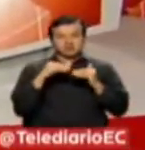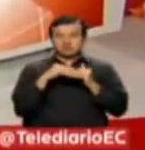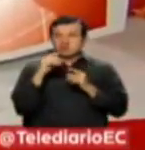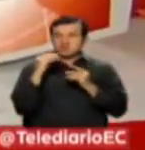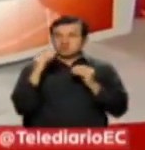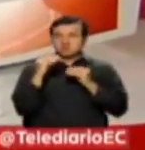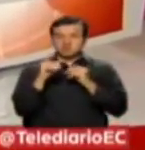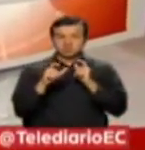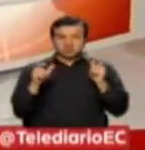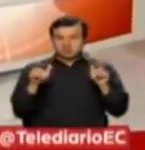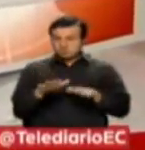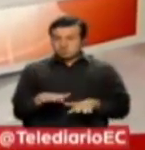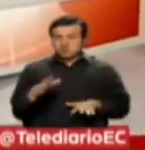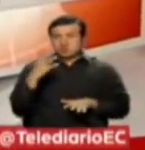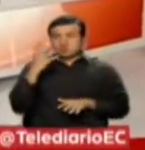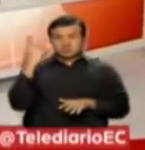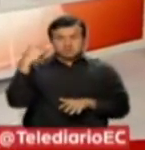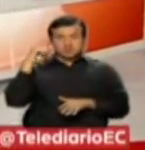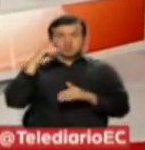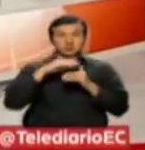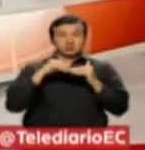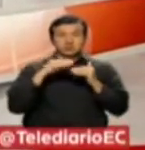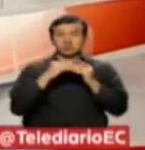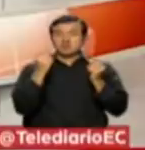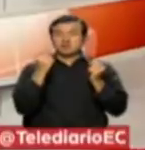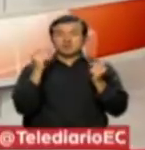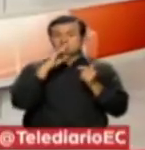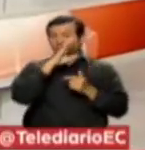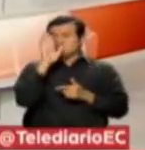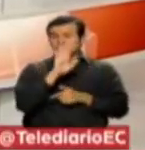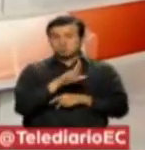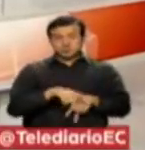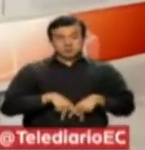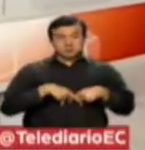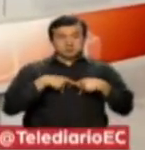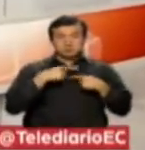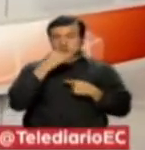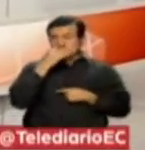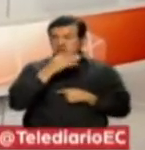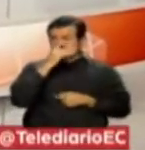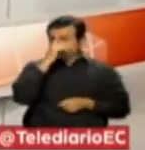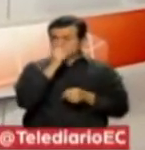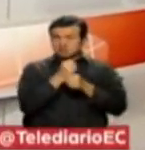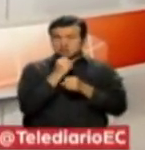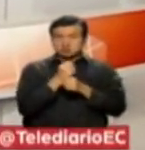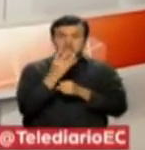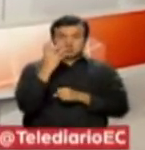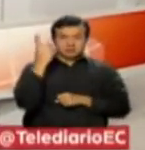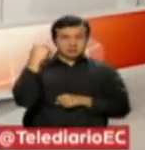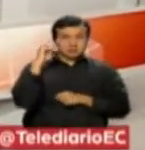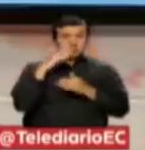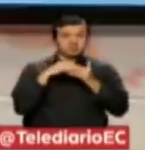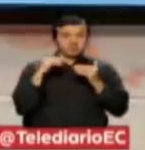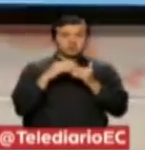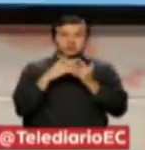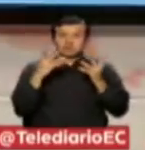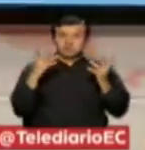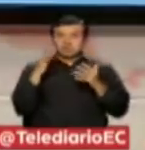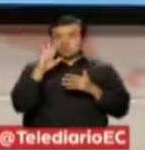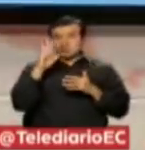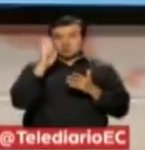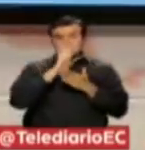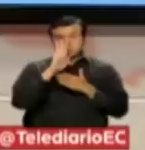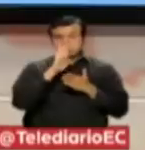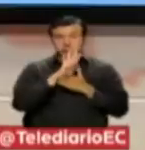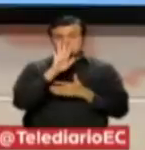de las personas que escuchan este noticiero es el dinero que nunca verán en su vida trabajando honestamente. Con 14 millones de dólares nosotros podríamos hacer más de 5